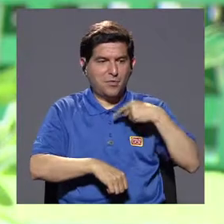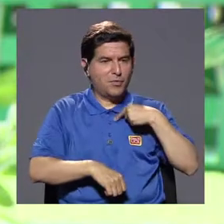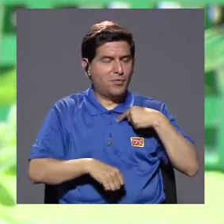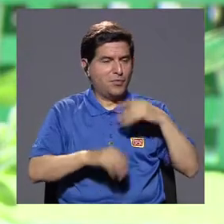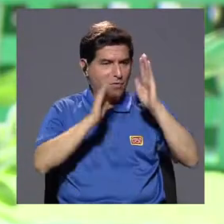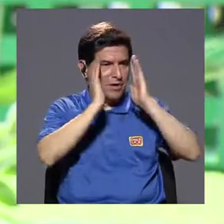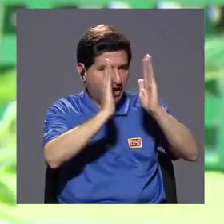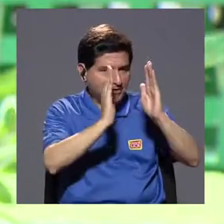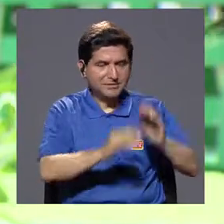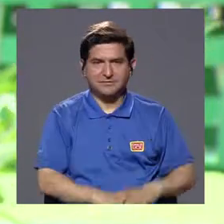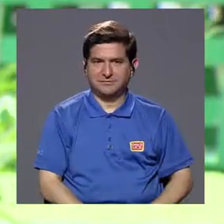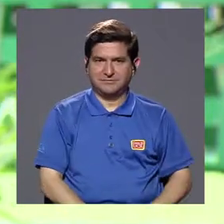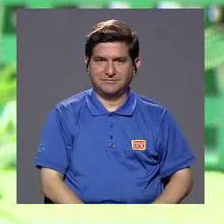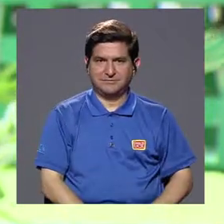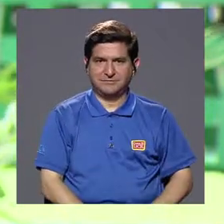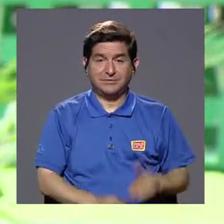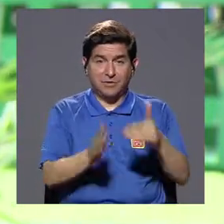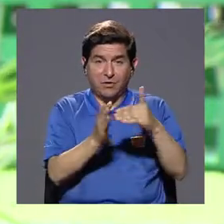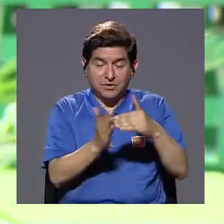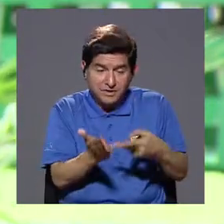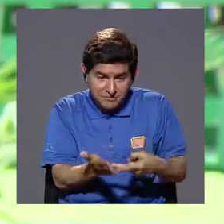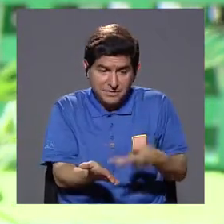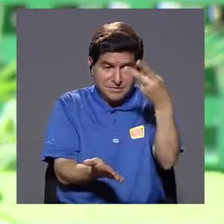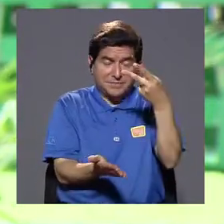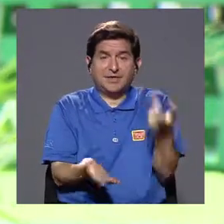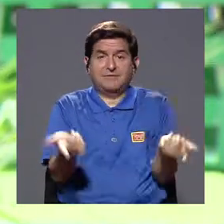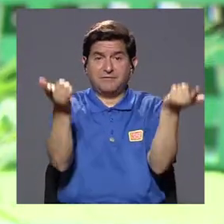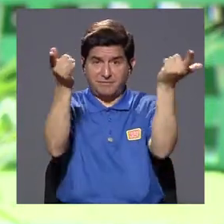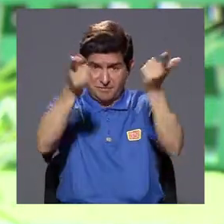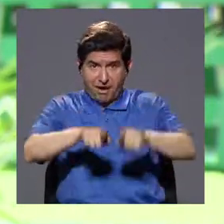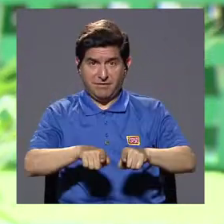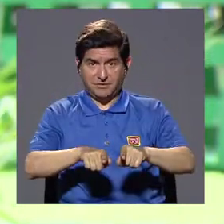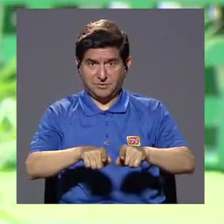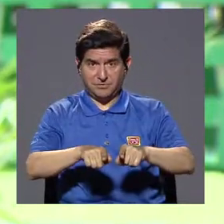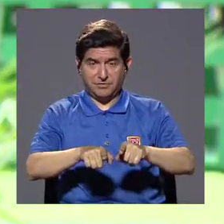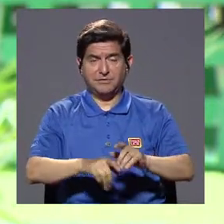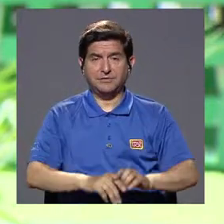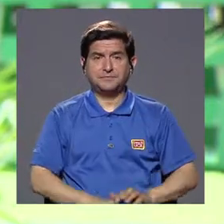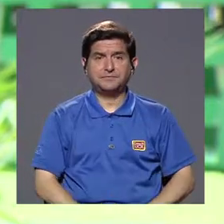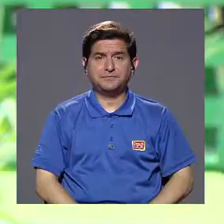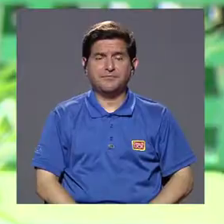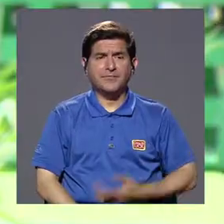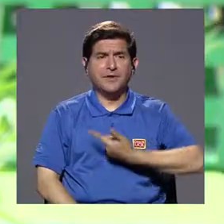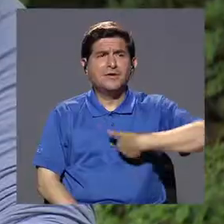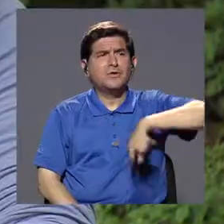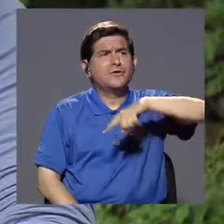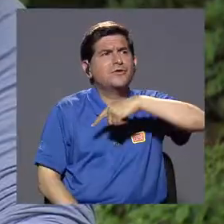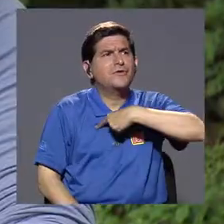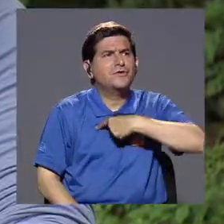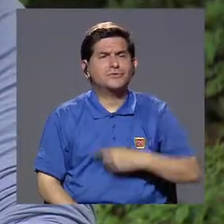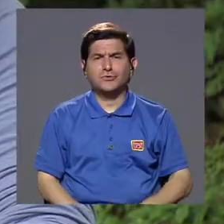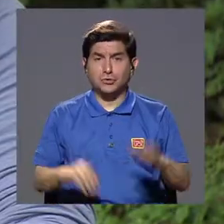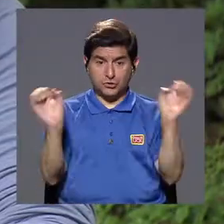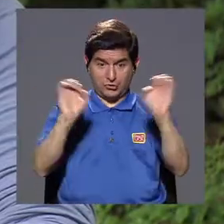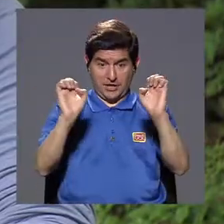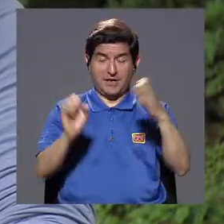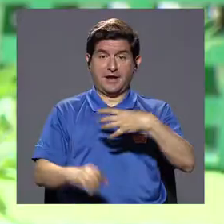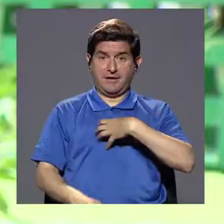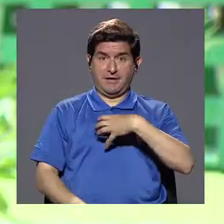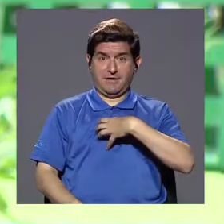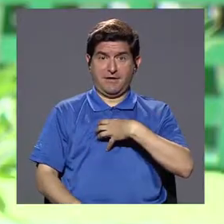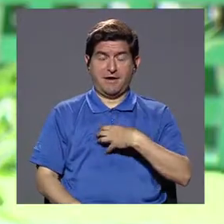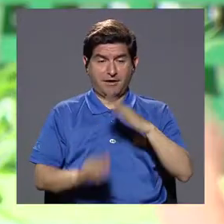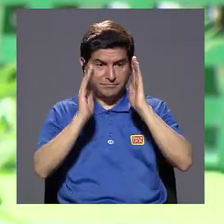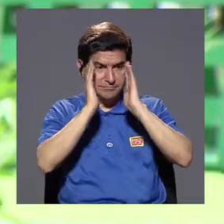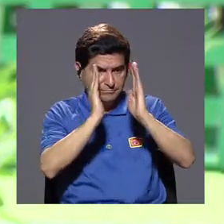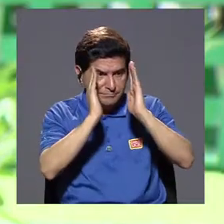el hecho de que dedicamos energía de nosotros también y eso significa